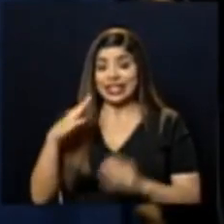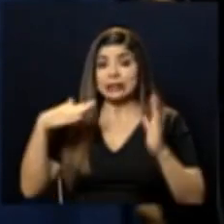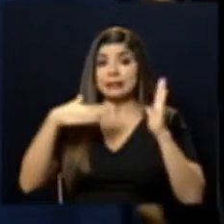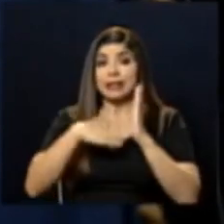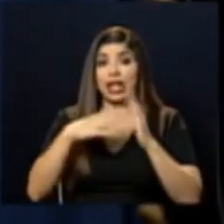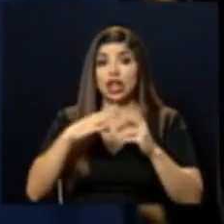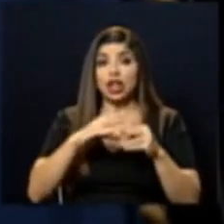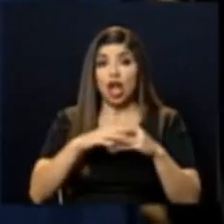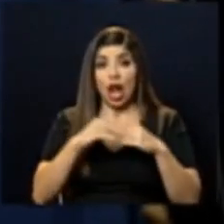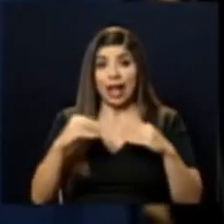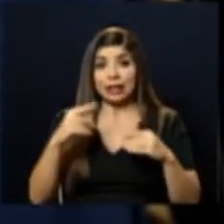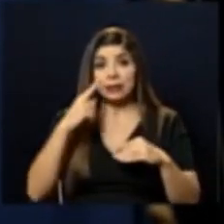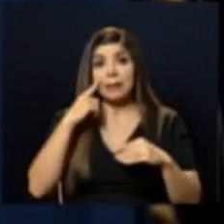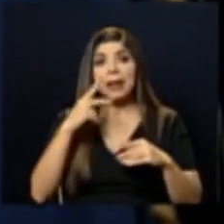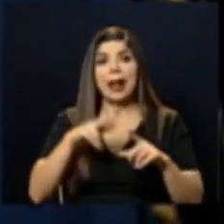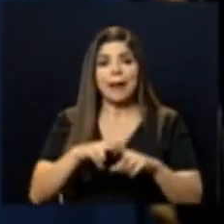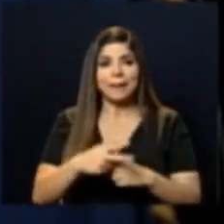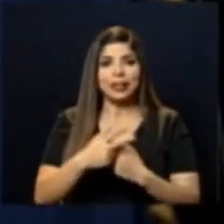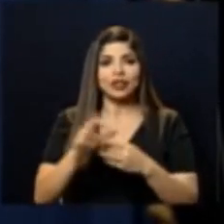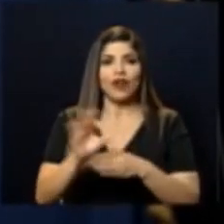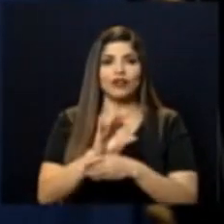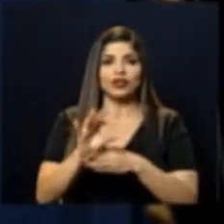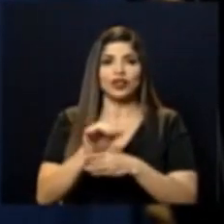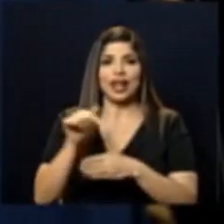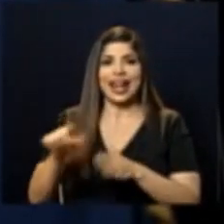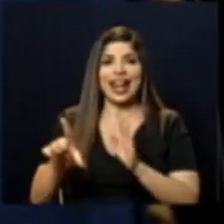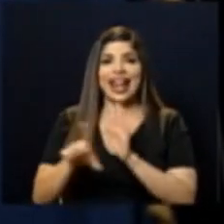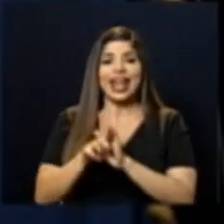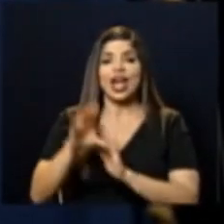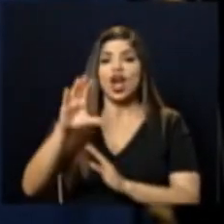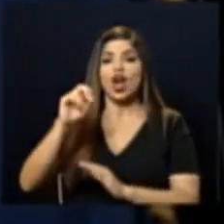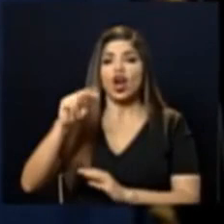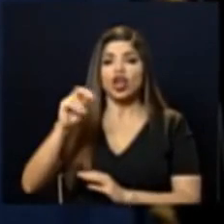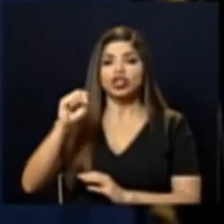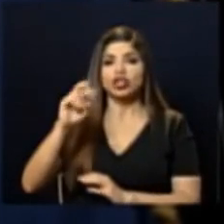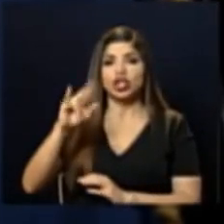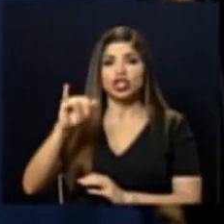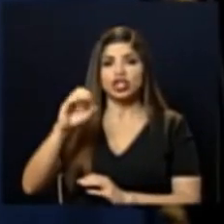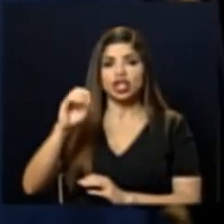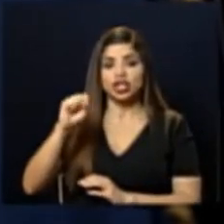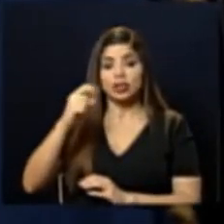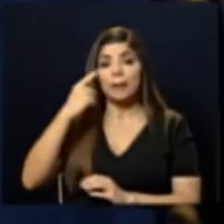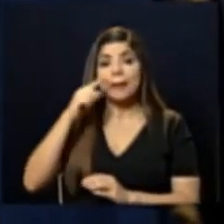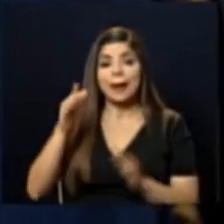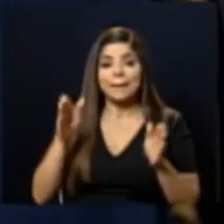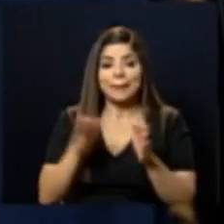716 mil dólares para poner en operación la Ley de Consorcios para Microempresas.